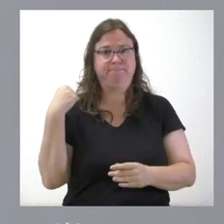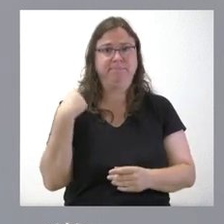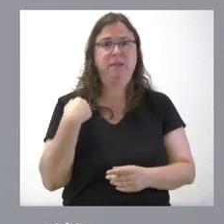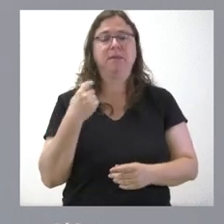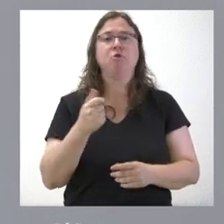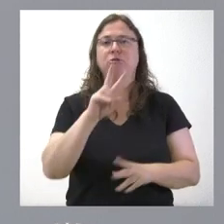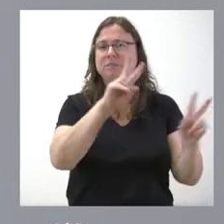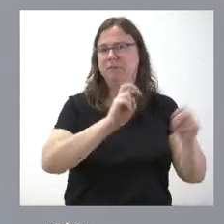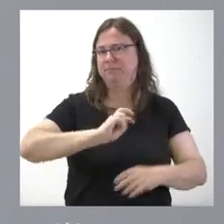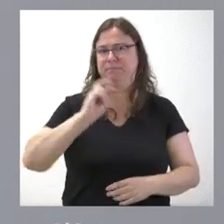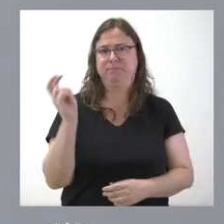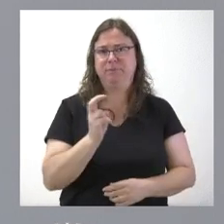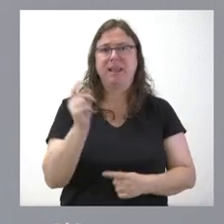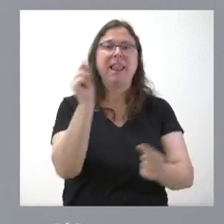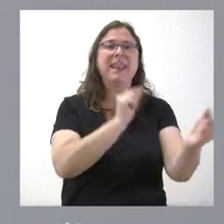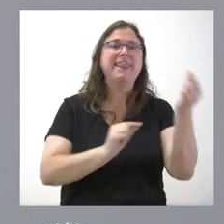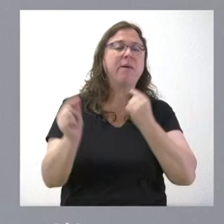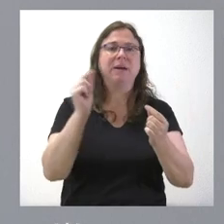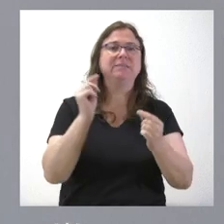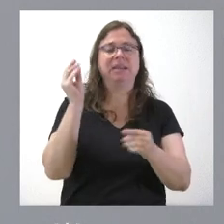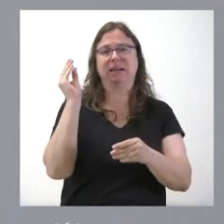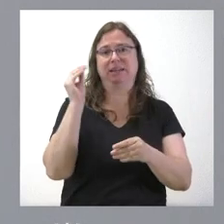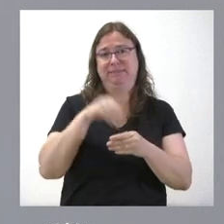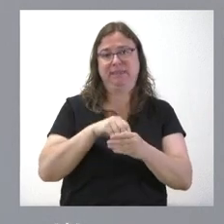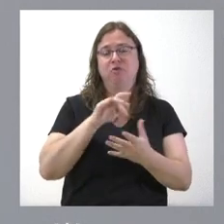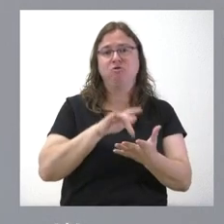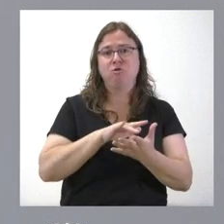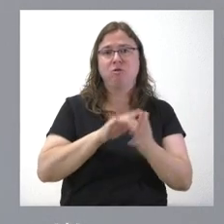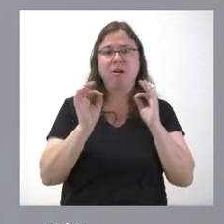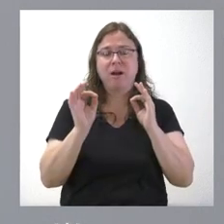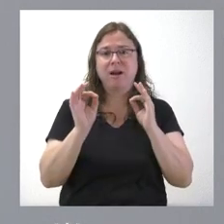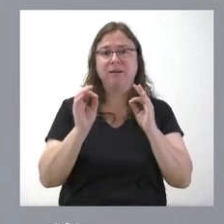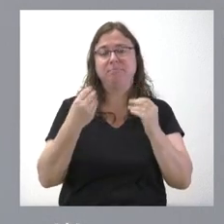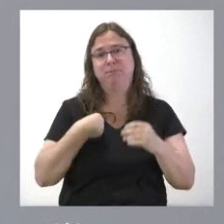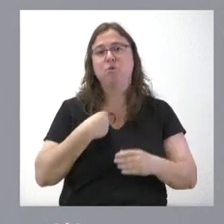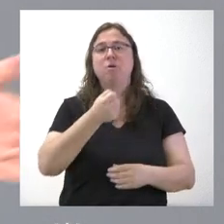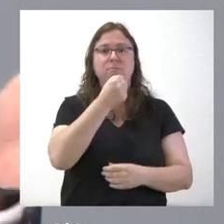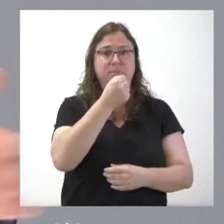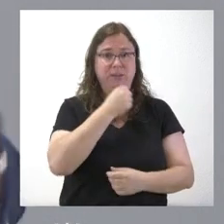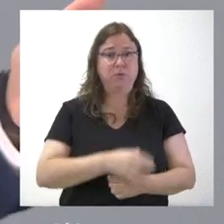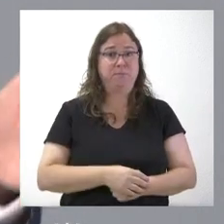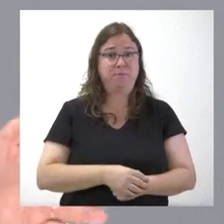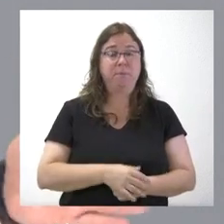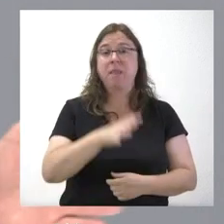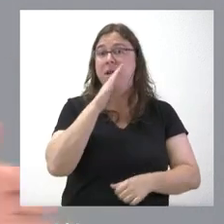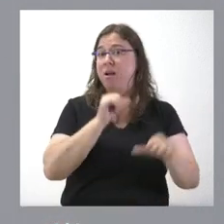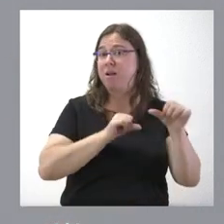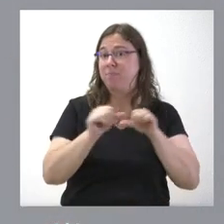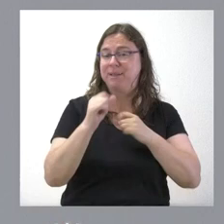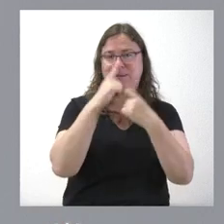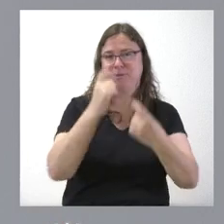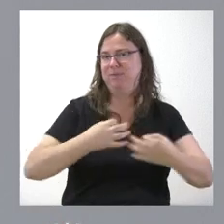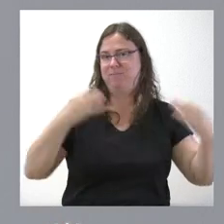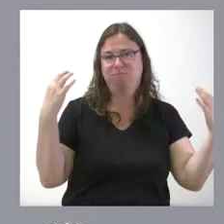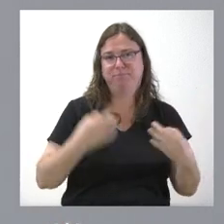asuntos muy diversos del debate interno que atraviesa en este momento el propio psoe a partir de ahí me hace una pregunta muy concreta que